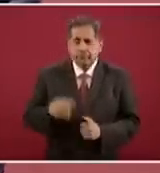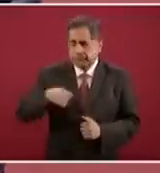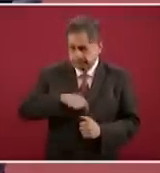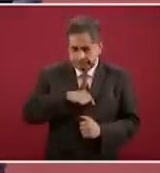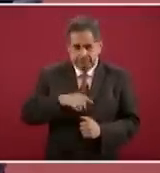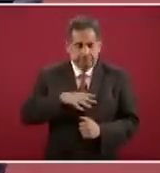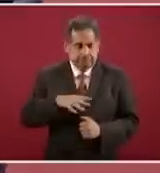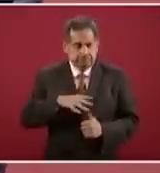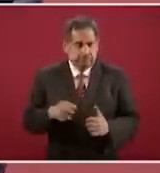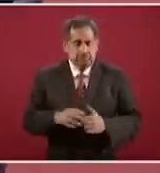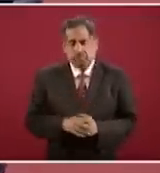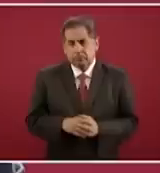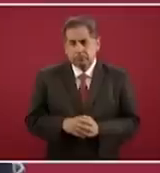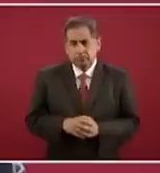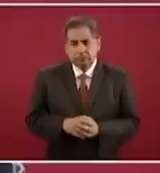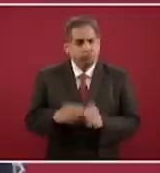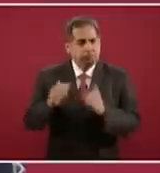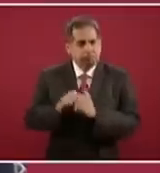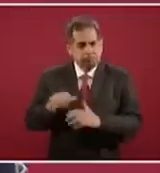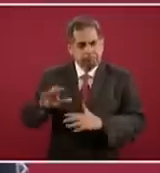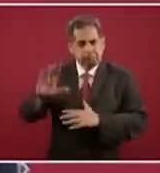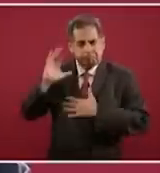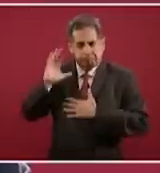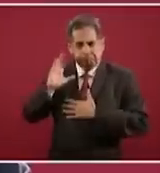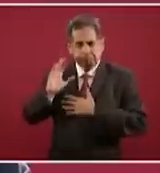Tenemos el compromiso